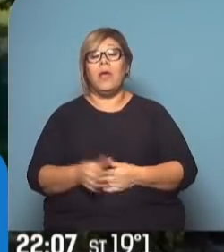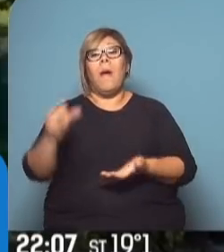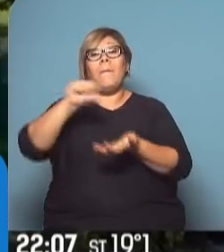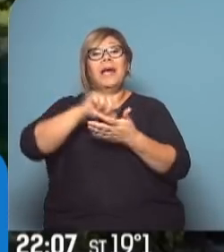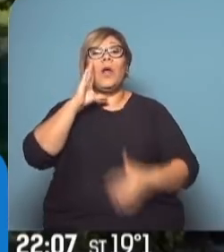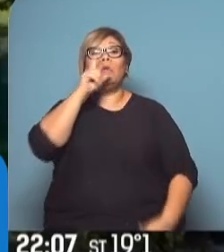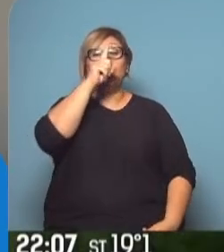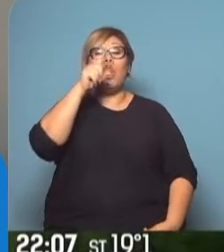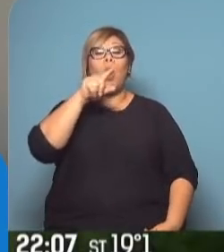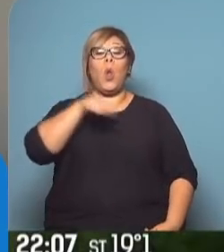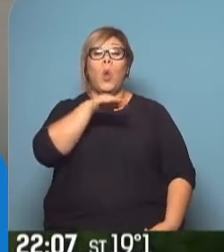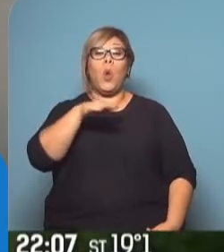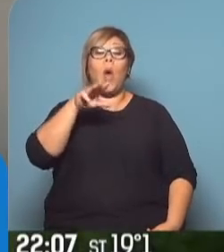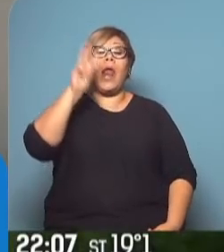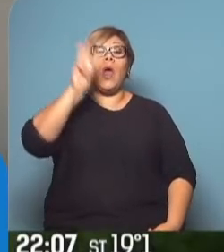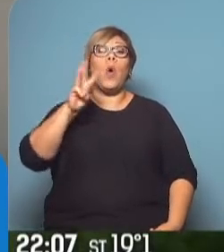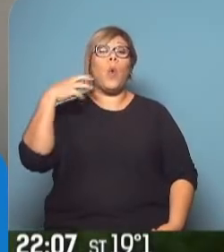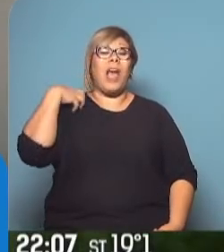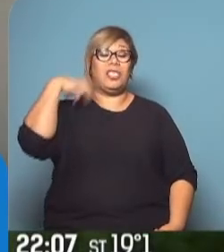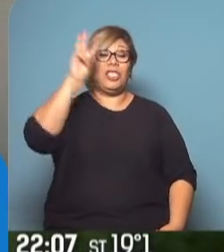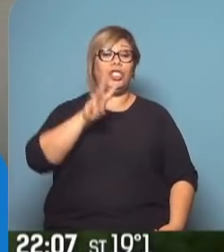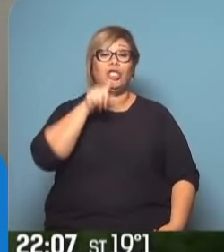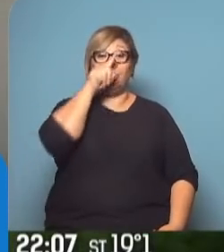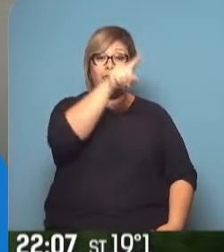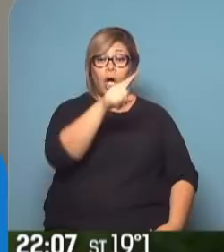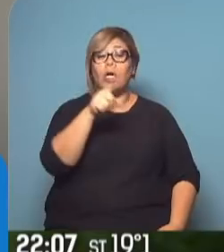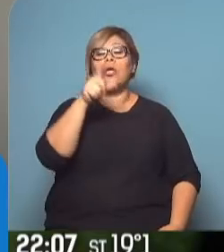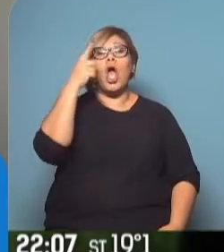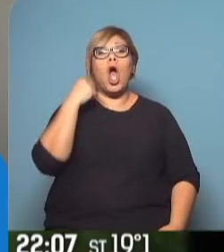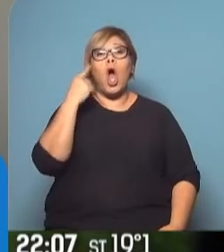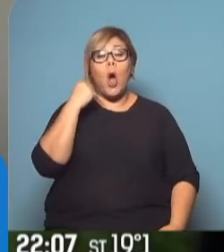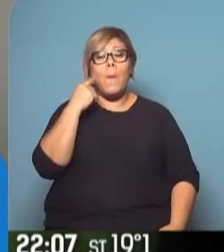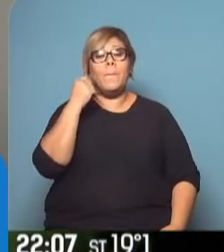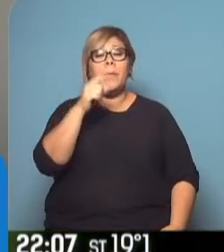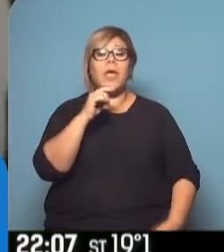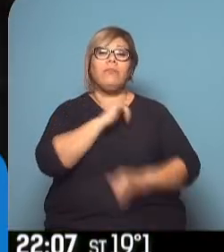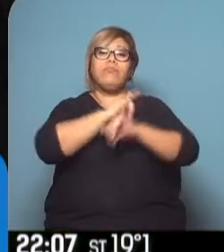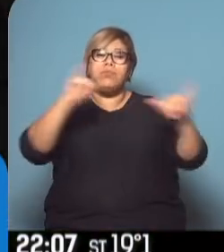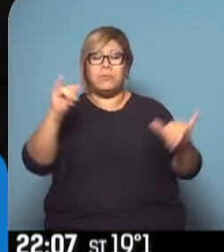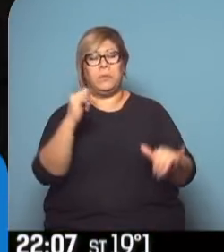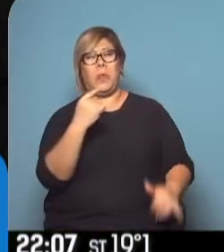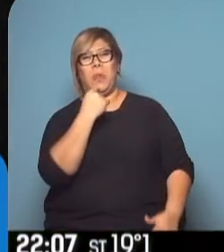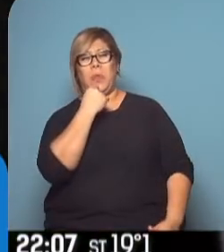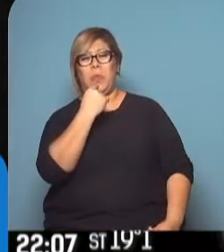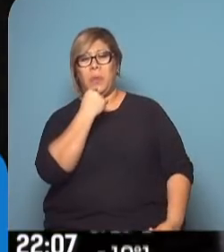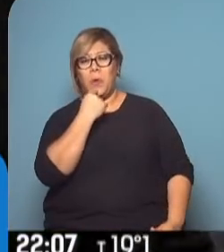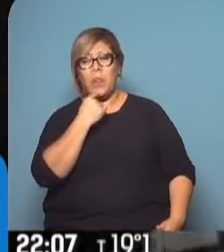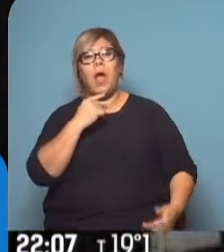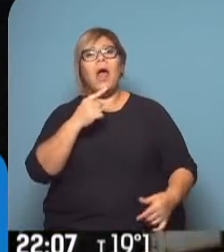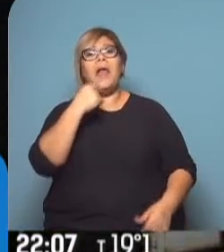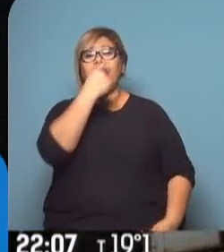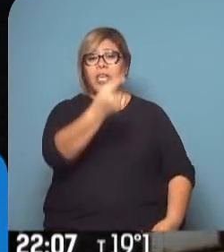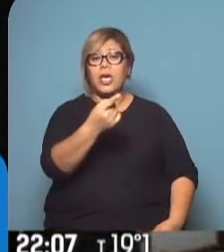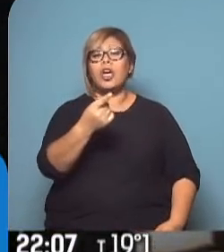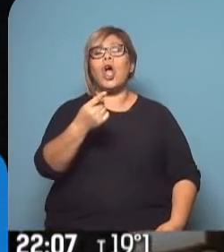asesor de Seguridad Nacional, John Bolton, sembró más dudas e incertidumbre. El funcionario aseguró que habían existido negociaciones con el general